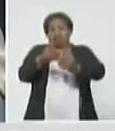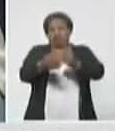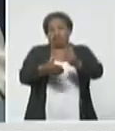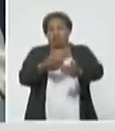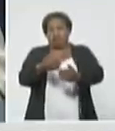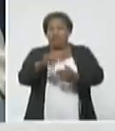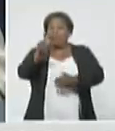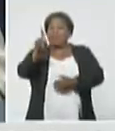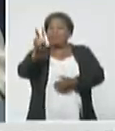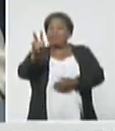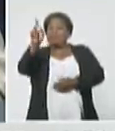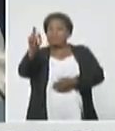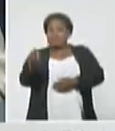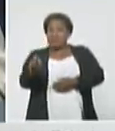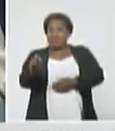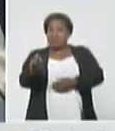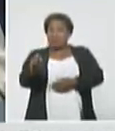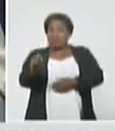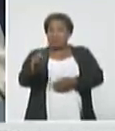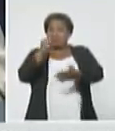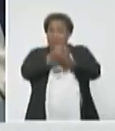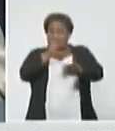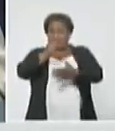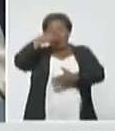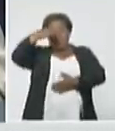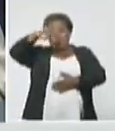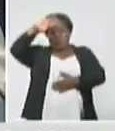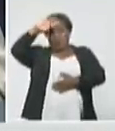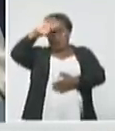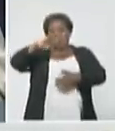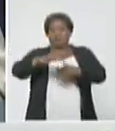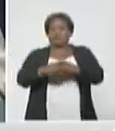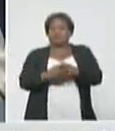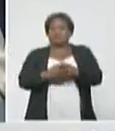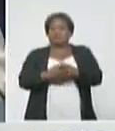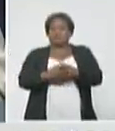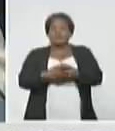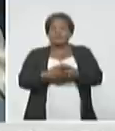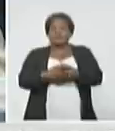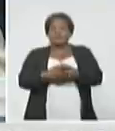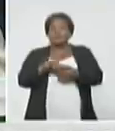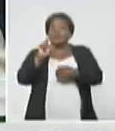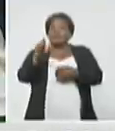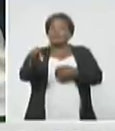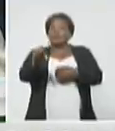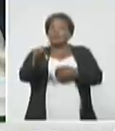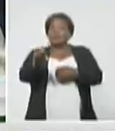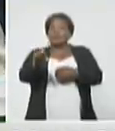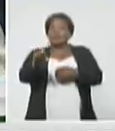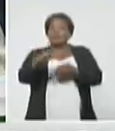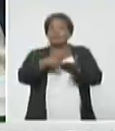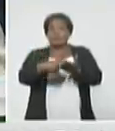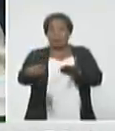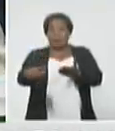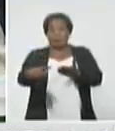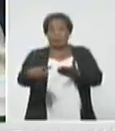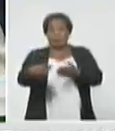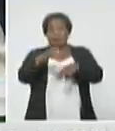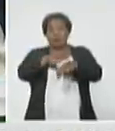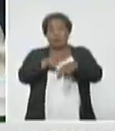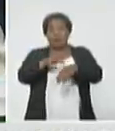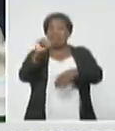casos diagnosticados son cubanos, comportamiento que hemos tenido en las últimas semanas. 10